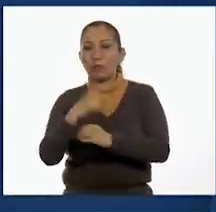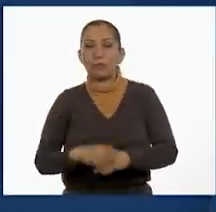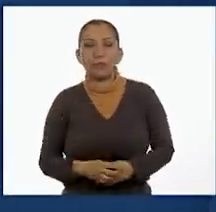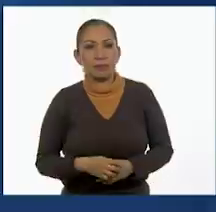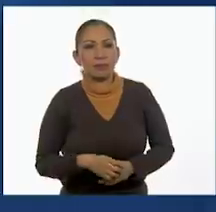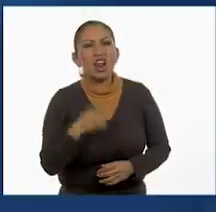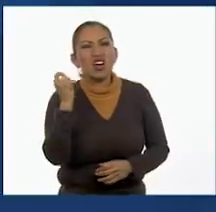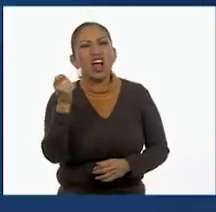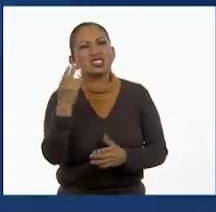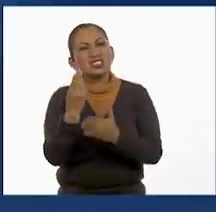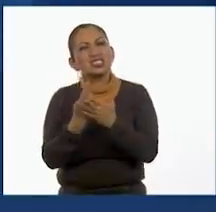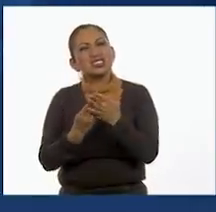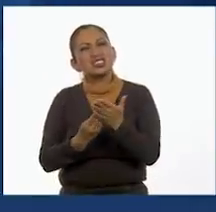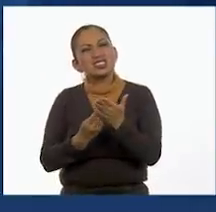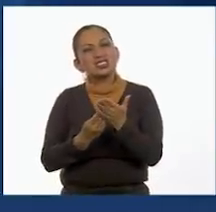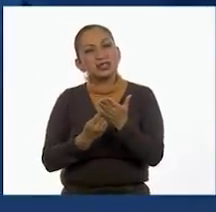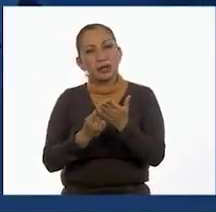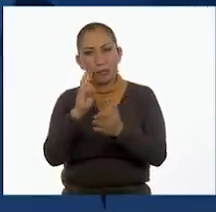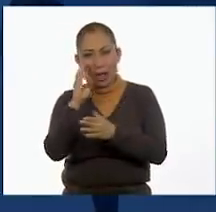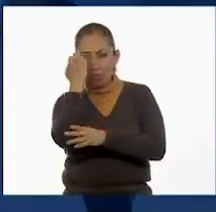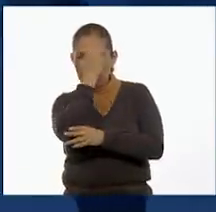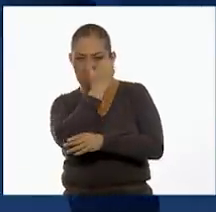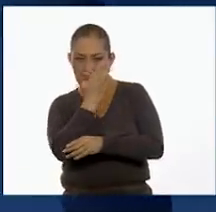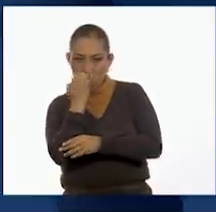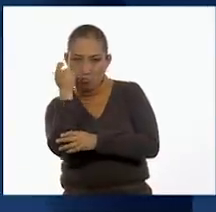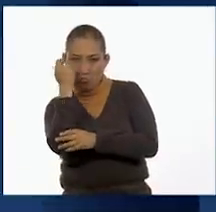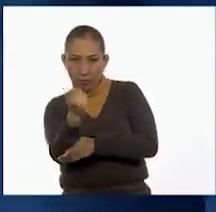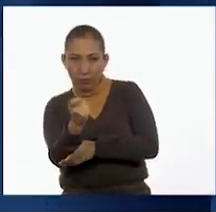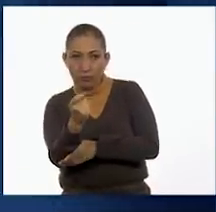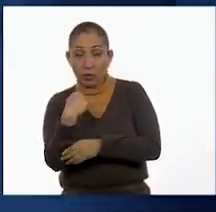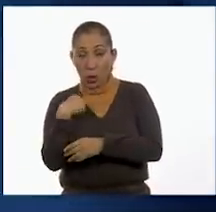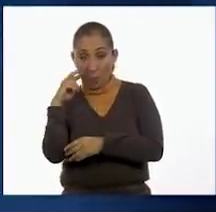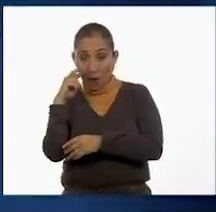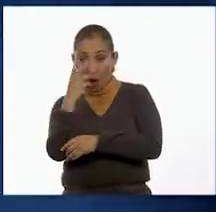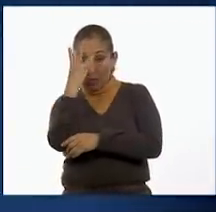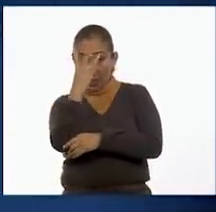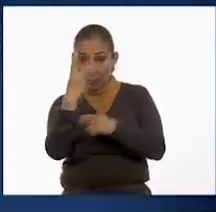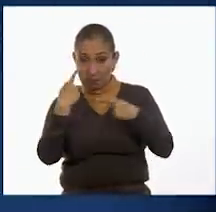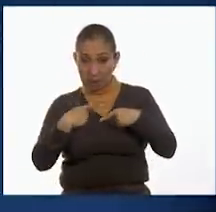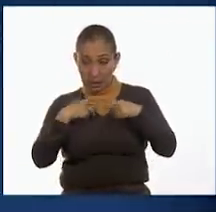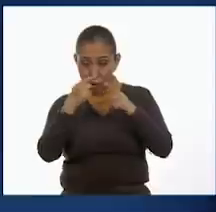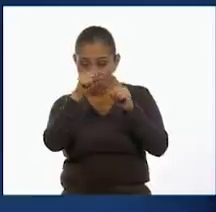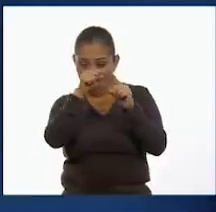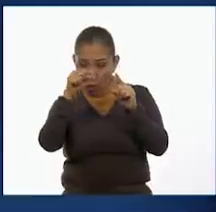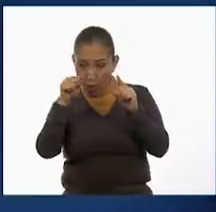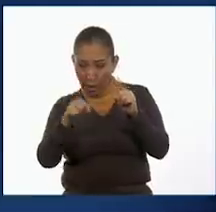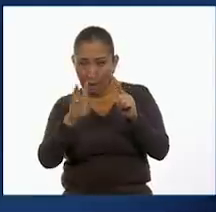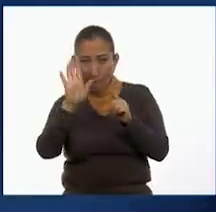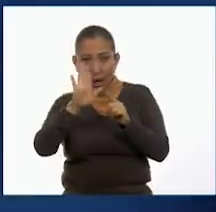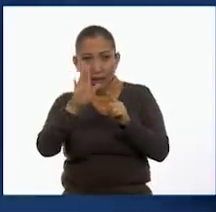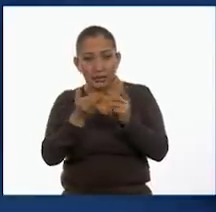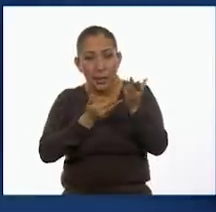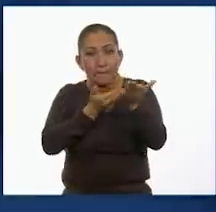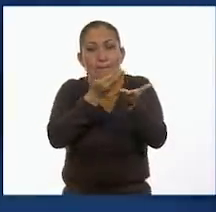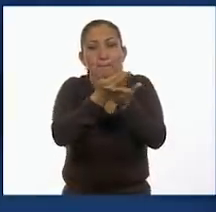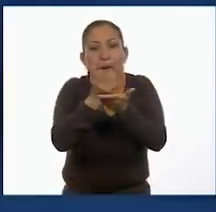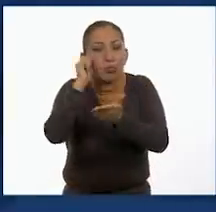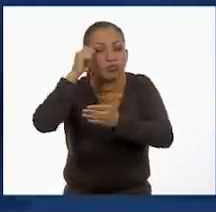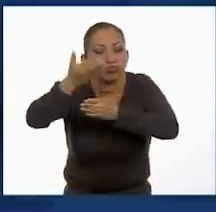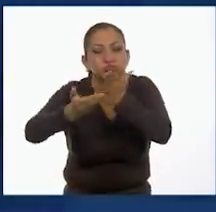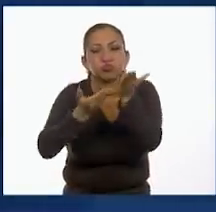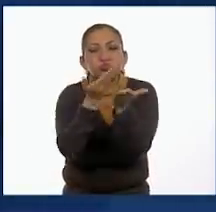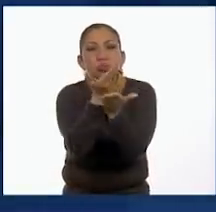¿qué significa? Vamos a analizarla, Ton. Yo veo 3 personajes y parece que están ofreciéndole algo a un